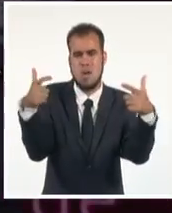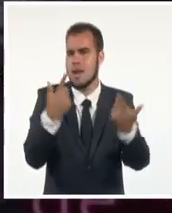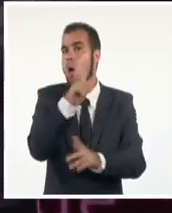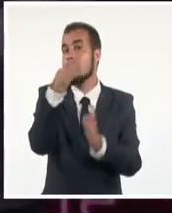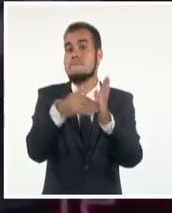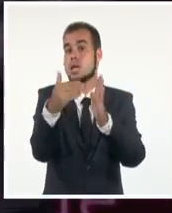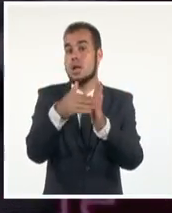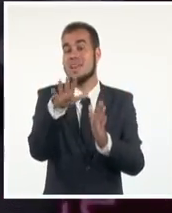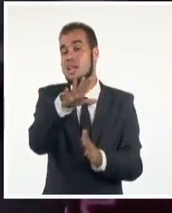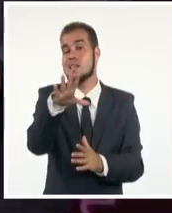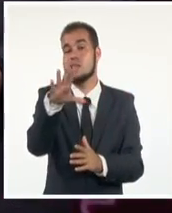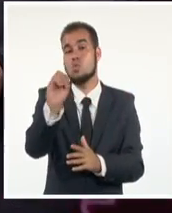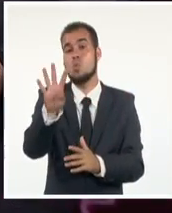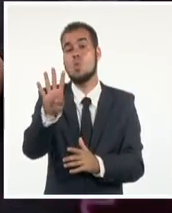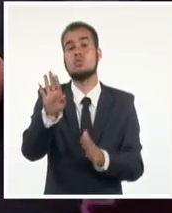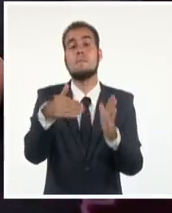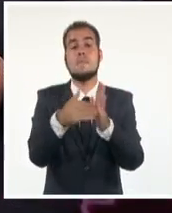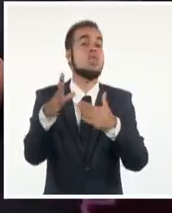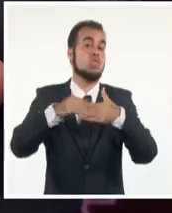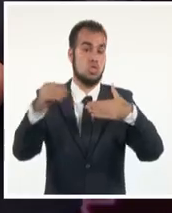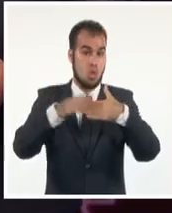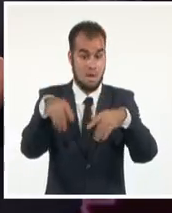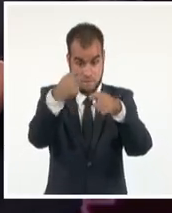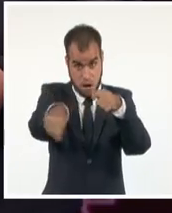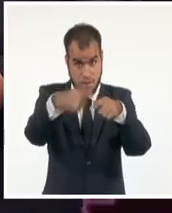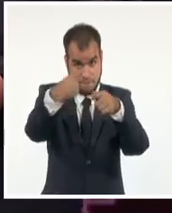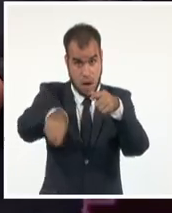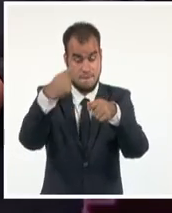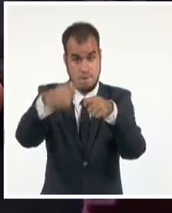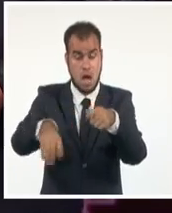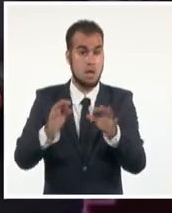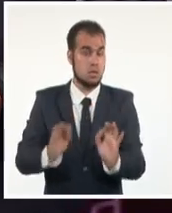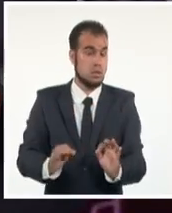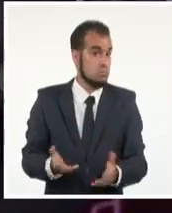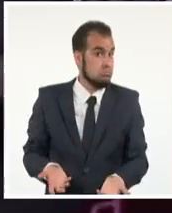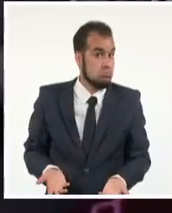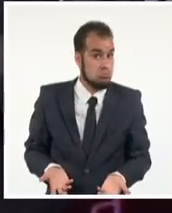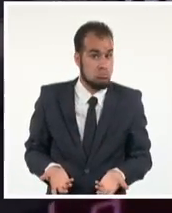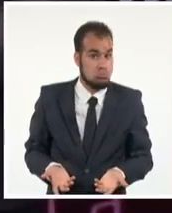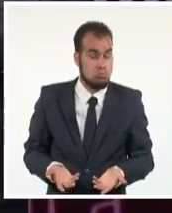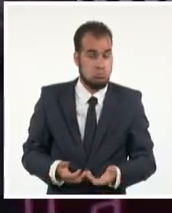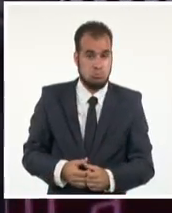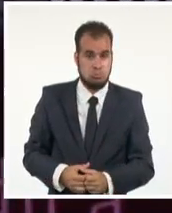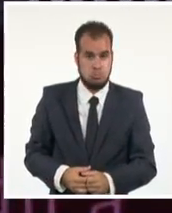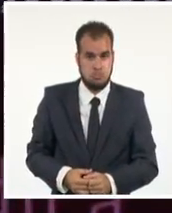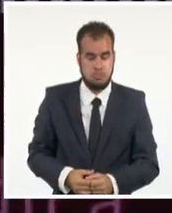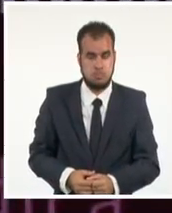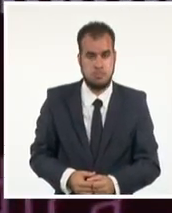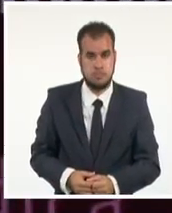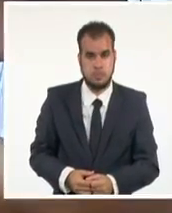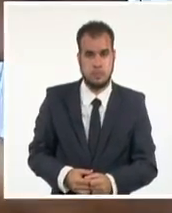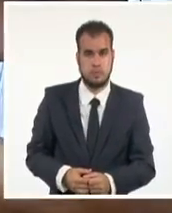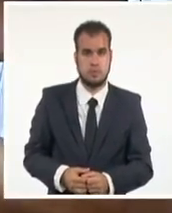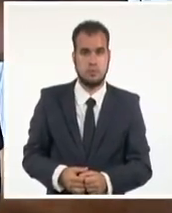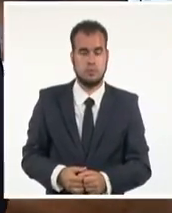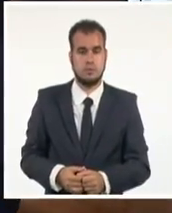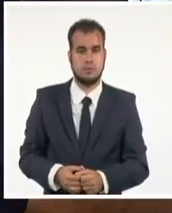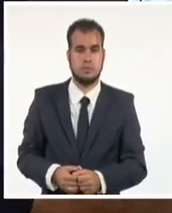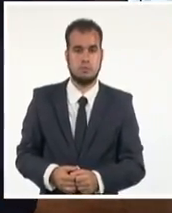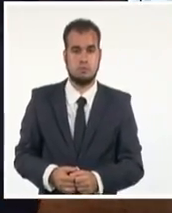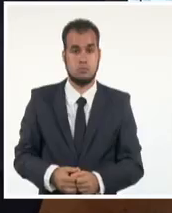imposible. Eso que están pretendiendo hoy para Cuba no es algo nuevo tampoco. Lo han usado en otros países y les ha servido. El